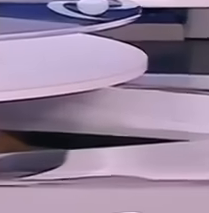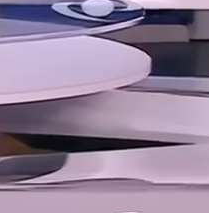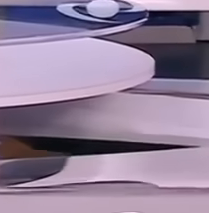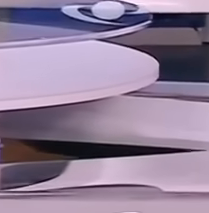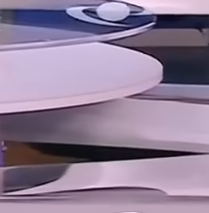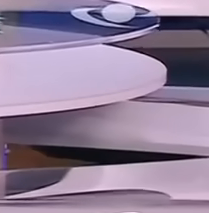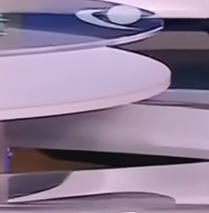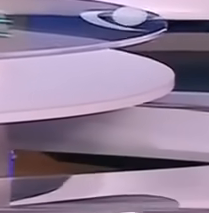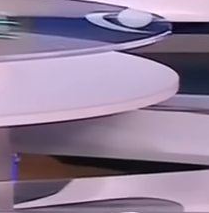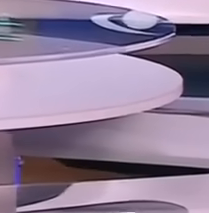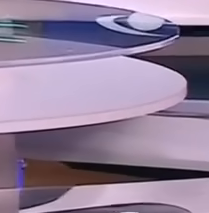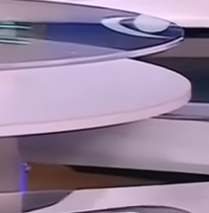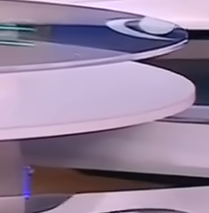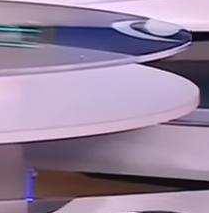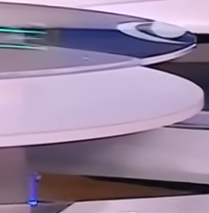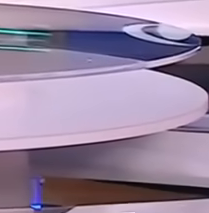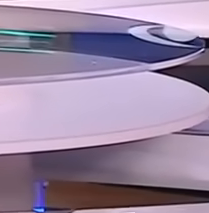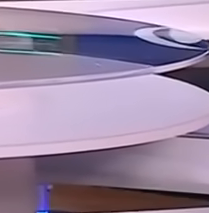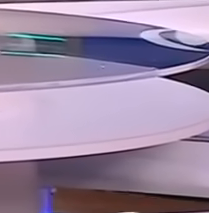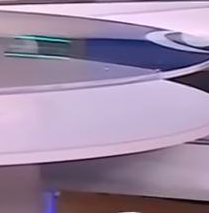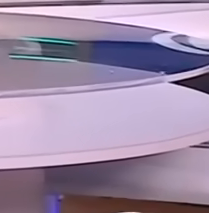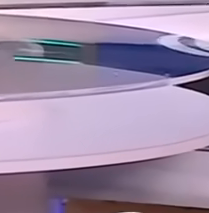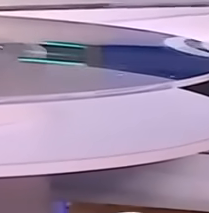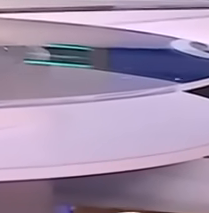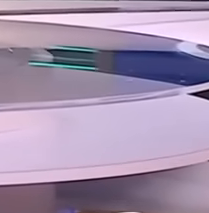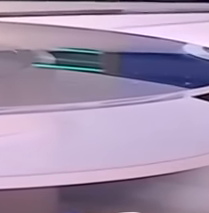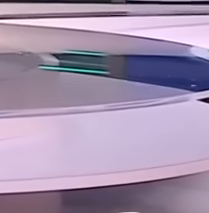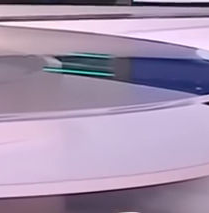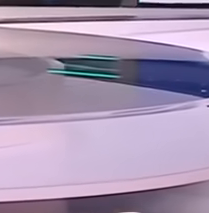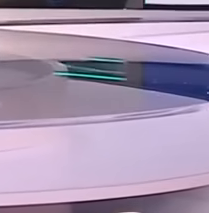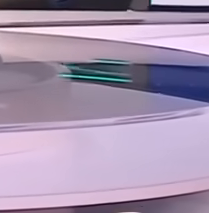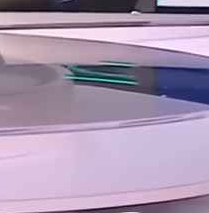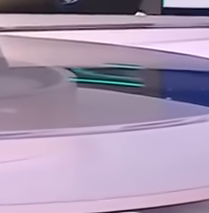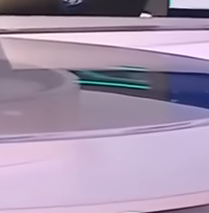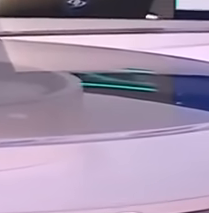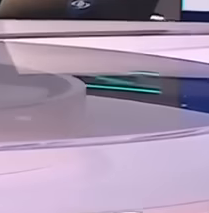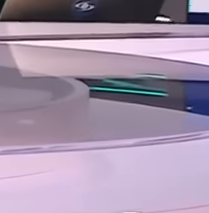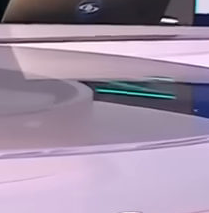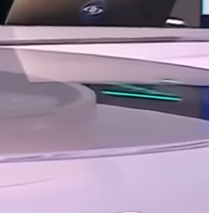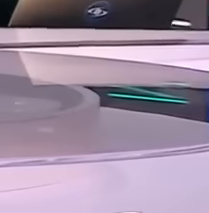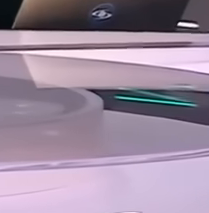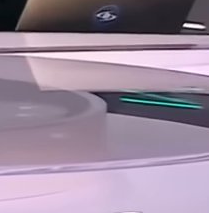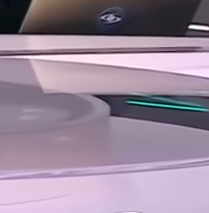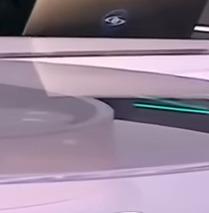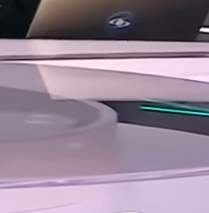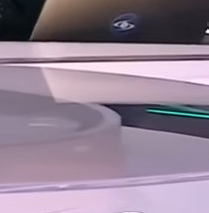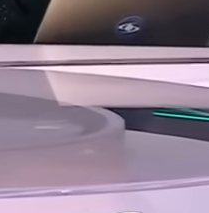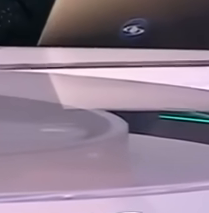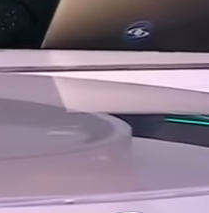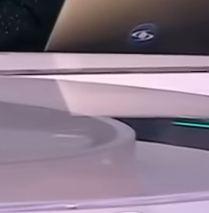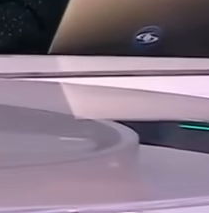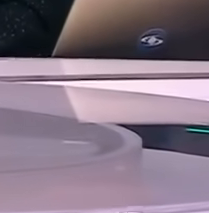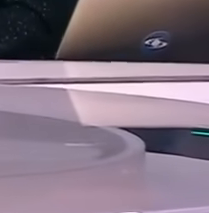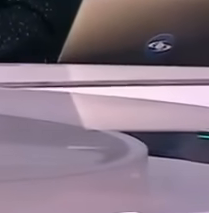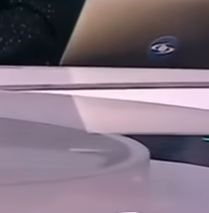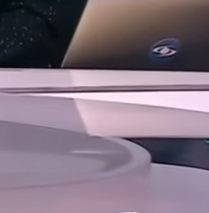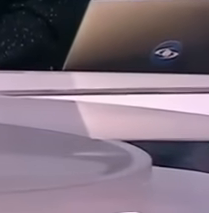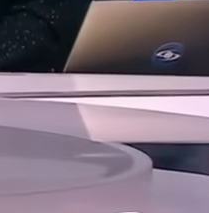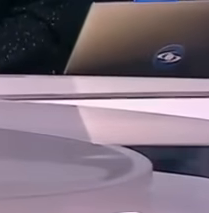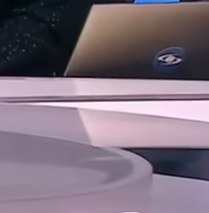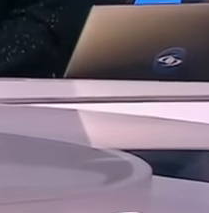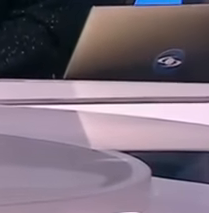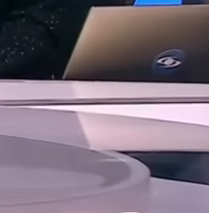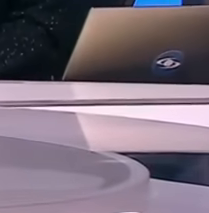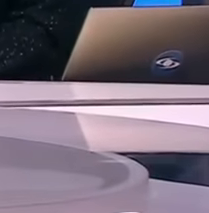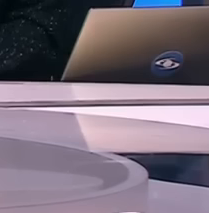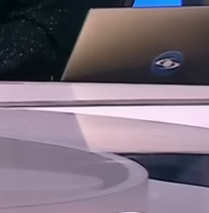Hay alerta en el país por cuenta de las altas temperaturas que se registran en algunas zonas por el fenómeno del Niño. Daniela, incendios